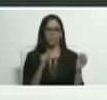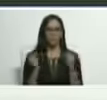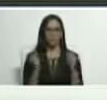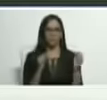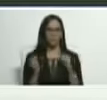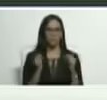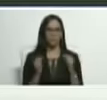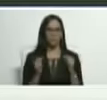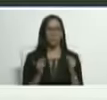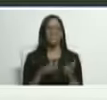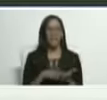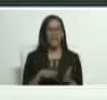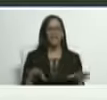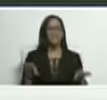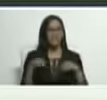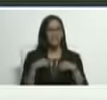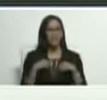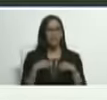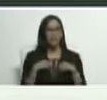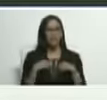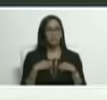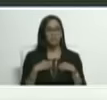que acepté,